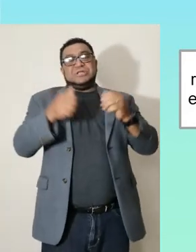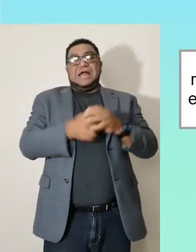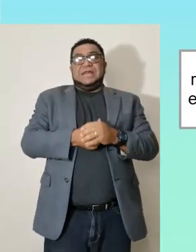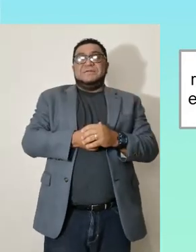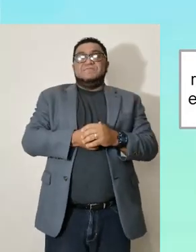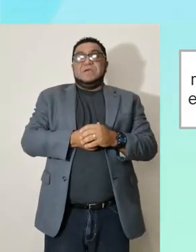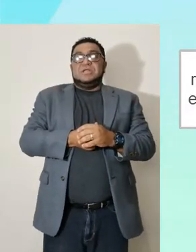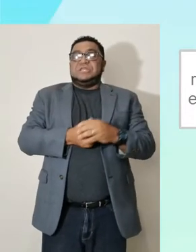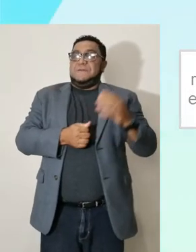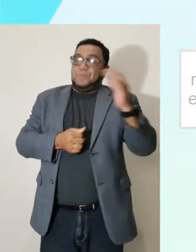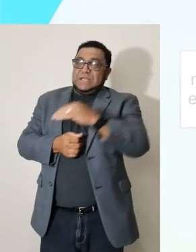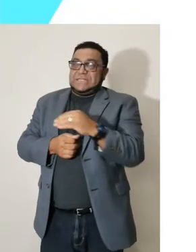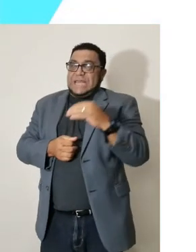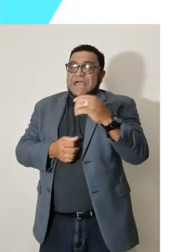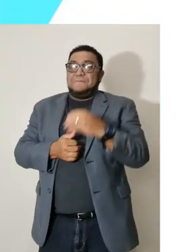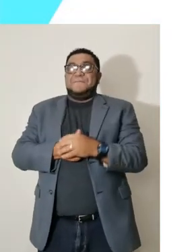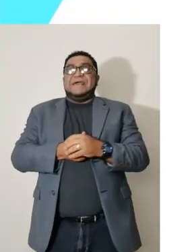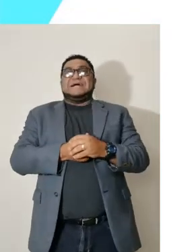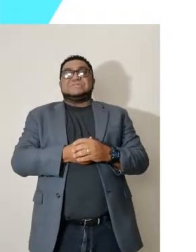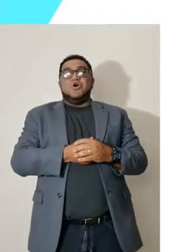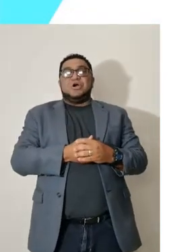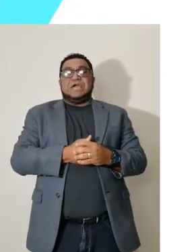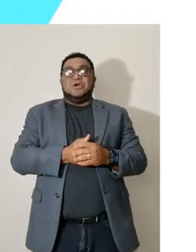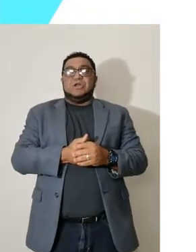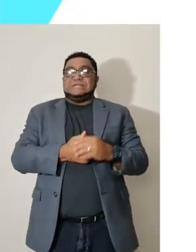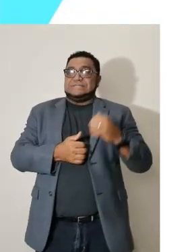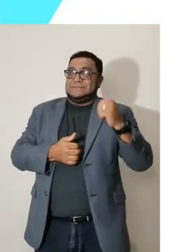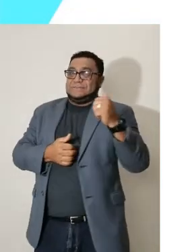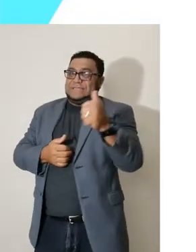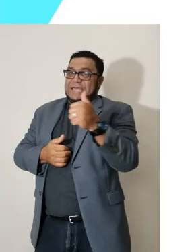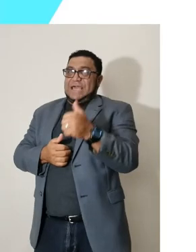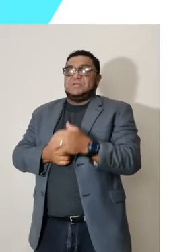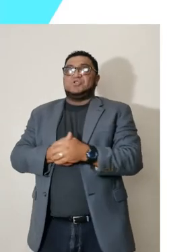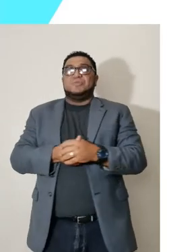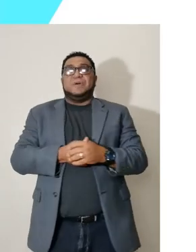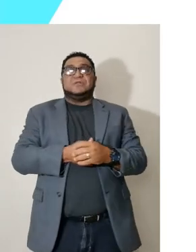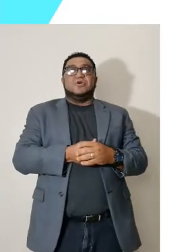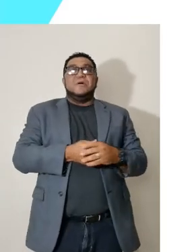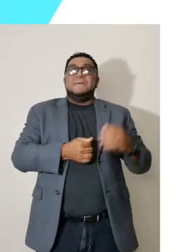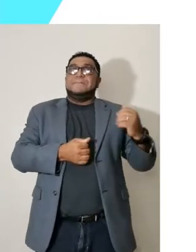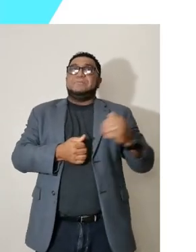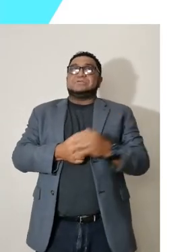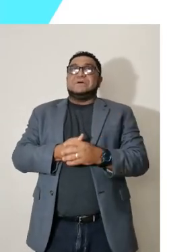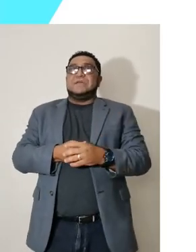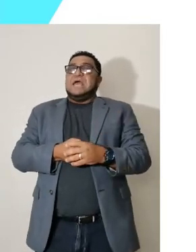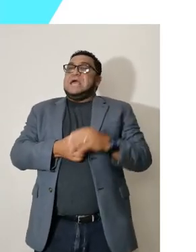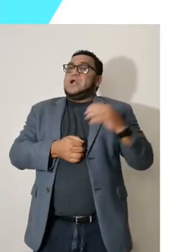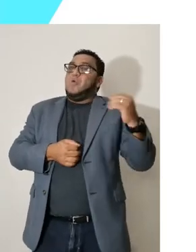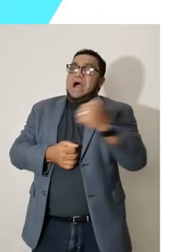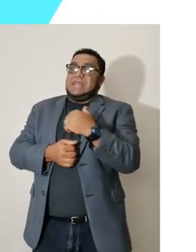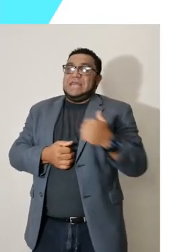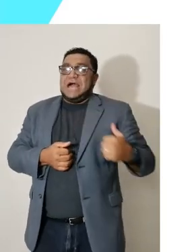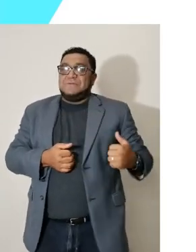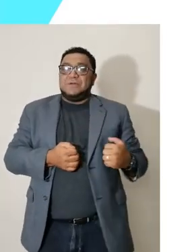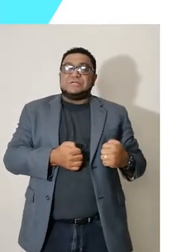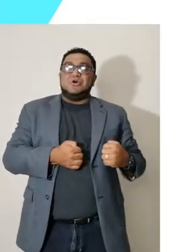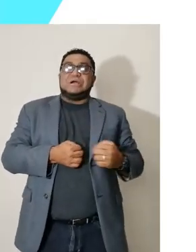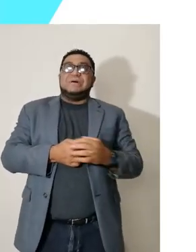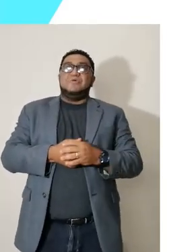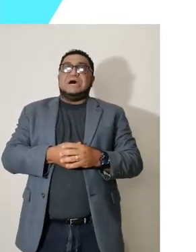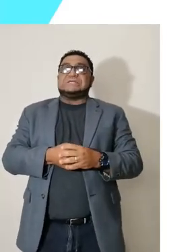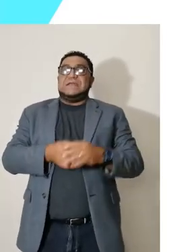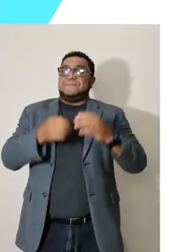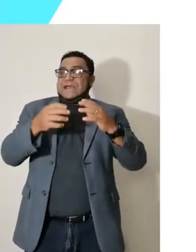como tal después de la explicación que yo les dije en su momento vamos a ver cuál es la evaluación